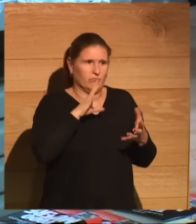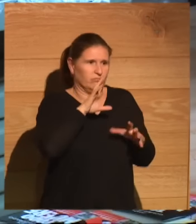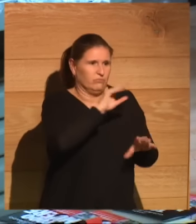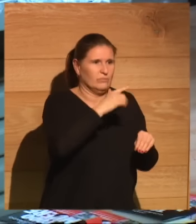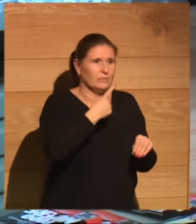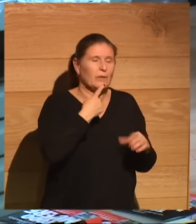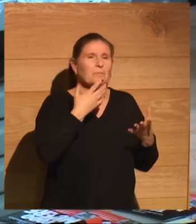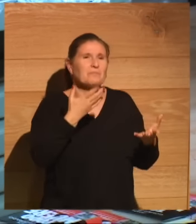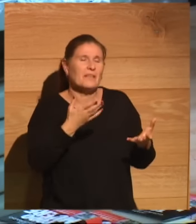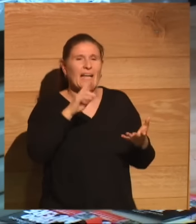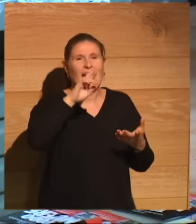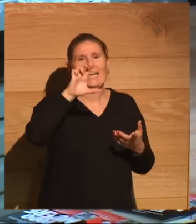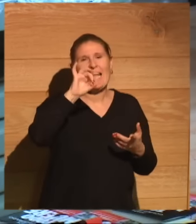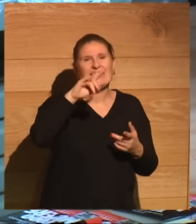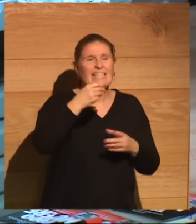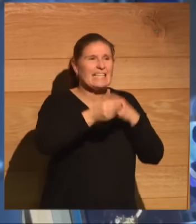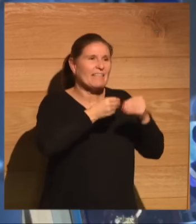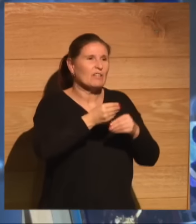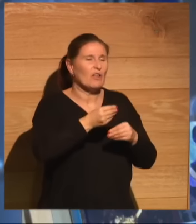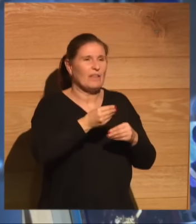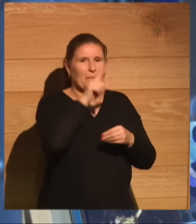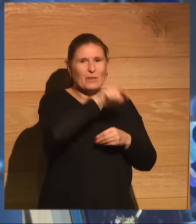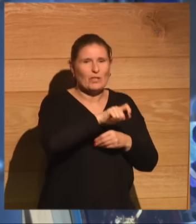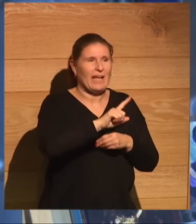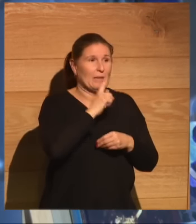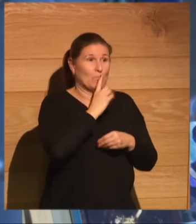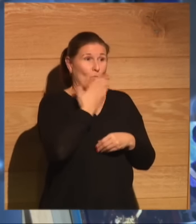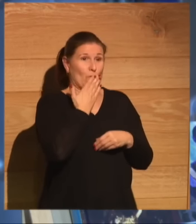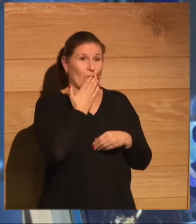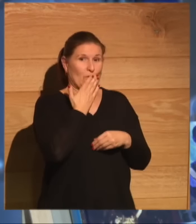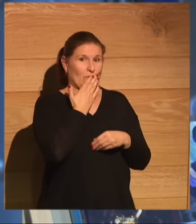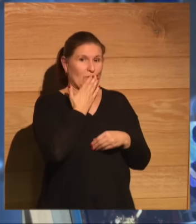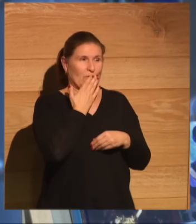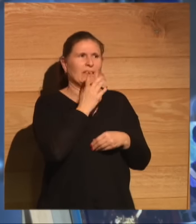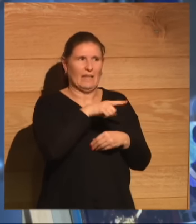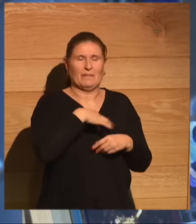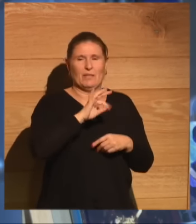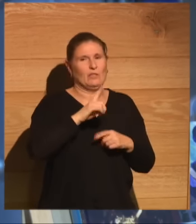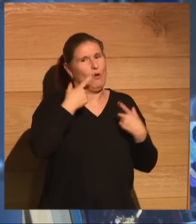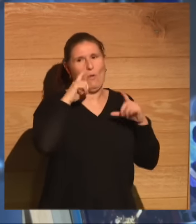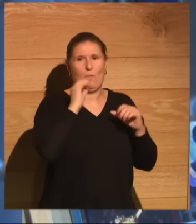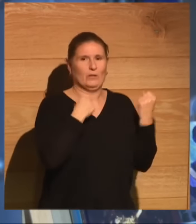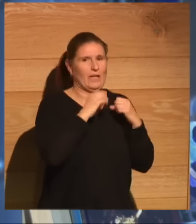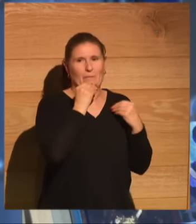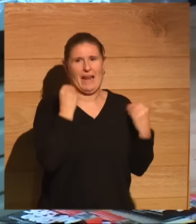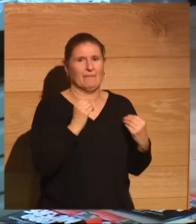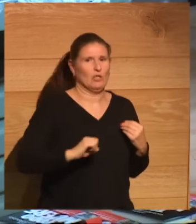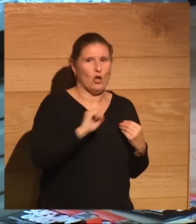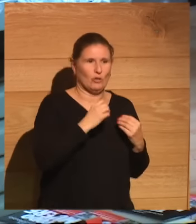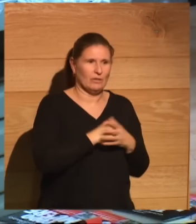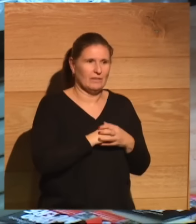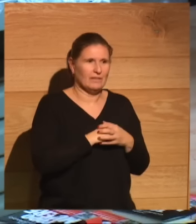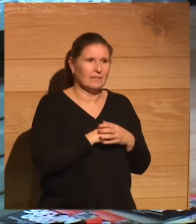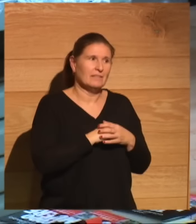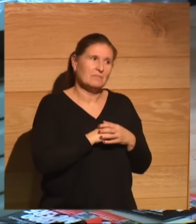¿eh? También está bien como trabajo. Bueno, hay mucha gente en la Puerta del Sol que a lo mejor no estaría de acuerdo. Que igual no